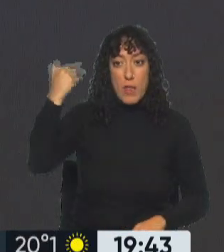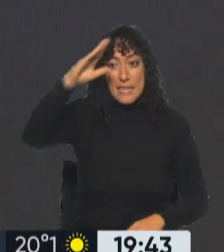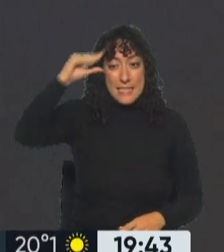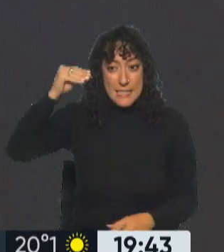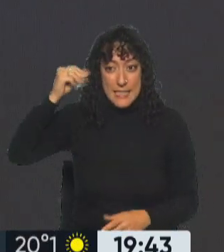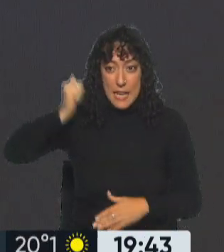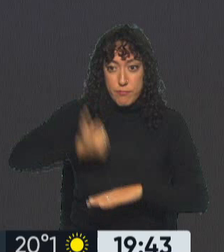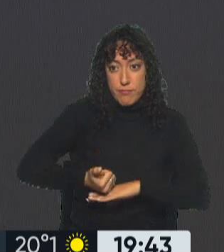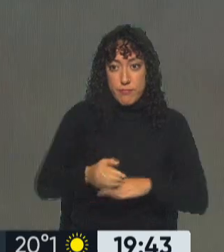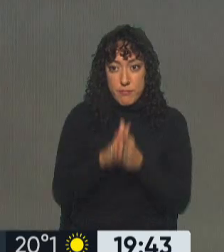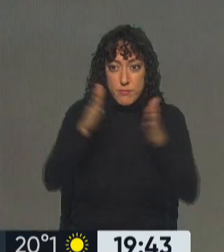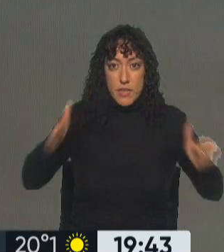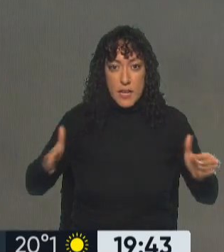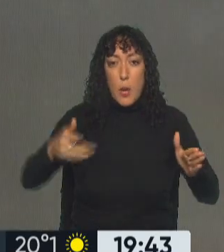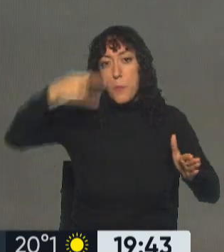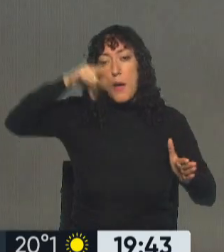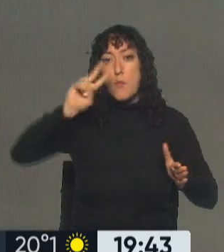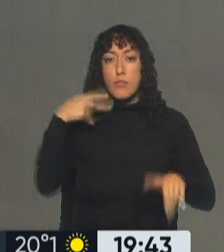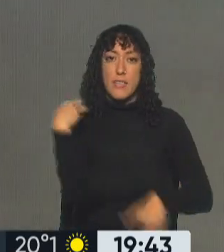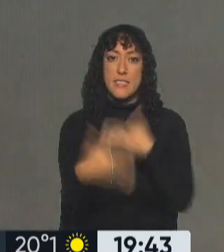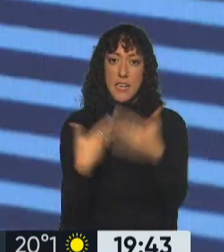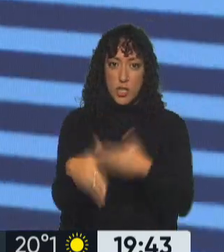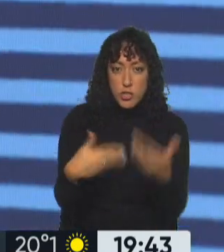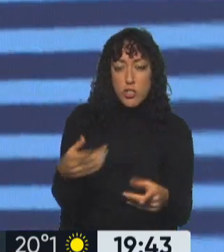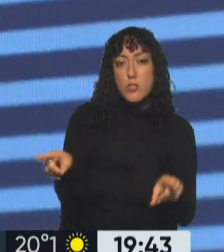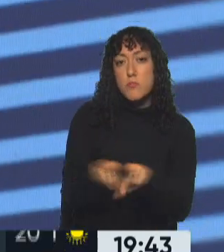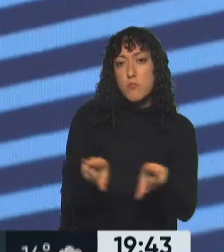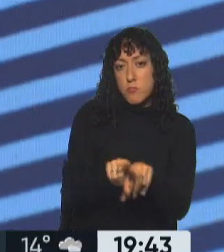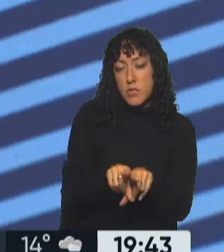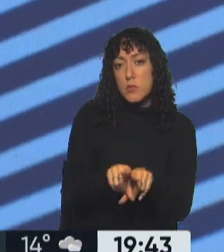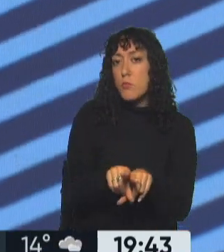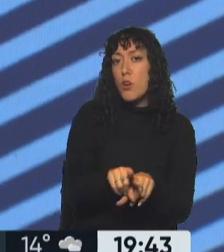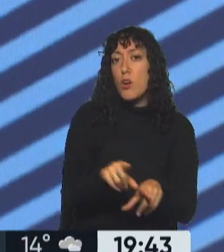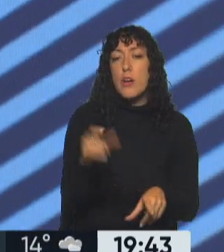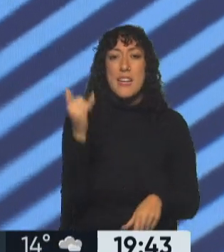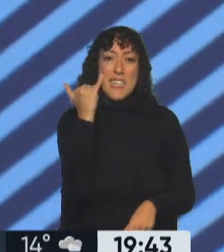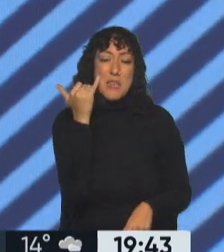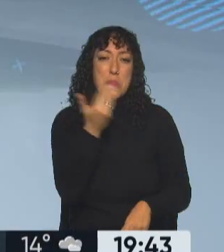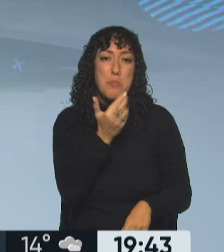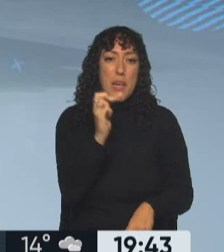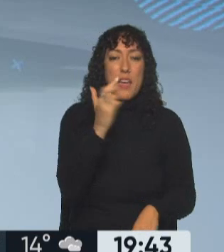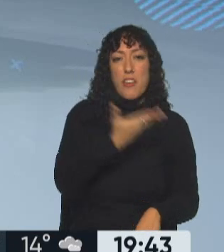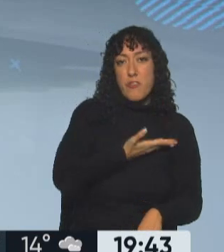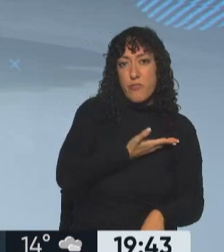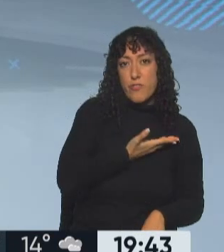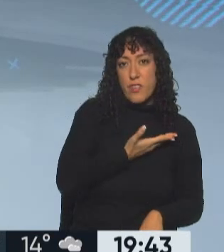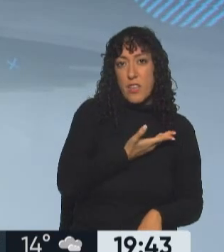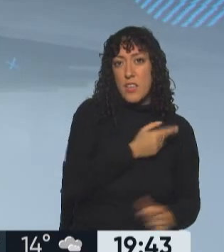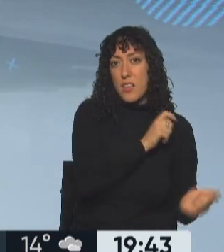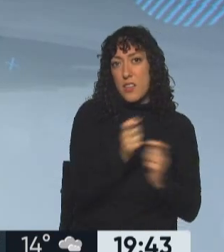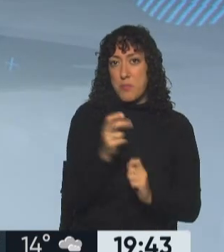aparece la posibilidad de desarrollar vaca muerta, los hidrocarburos no convencionales, que nacionalizamos YPF. Sí. Si vos